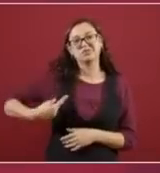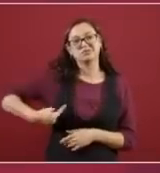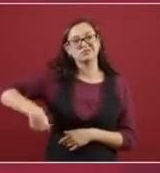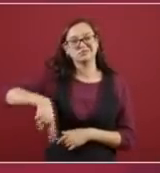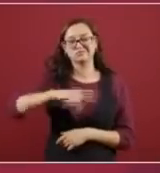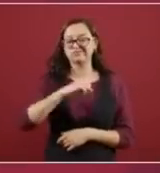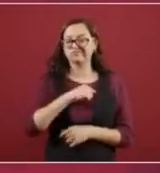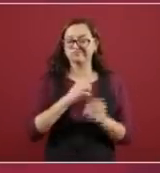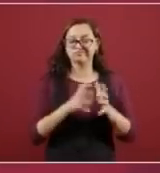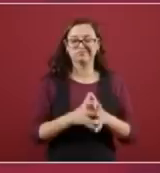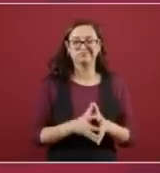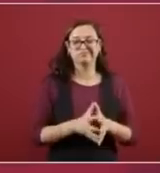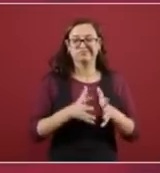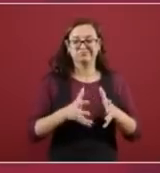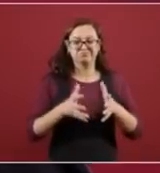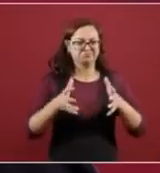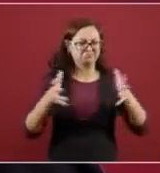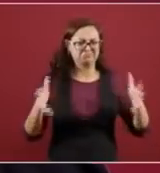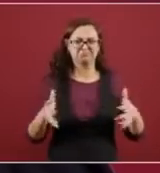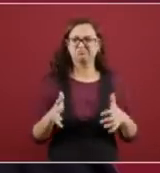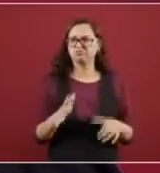como se estima,